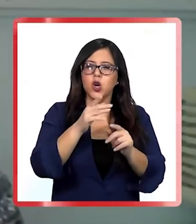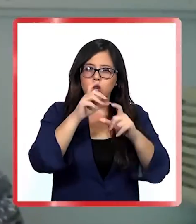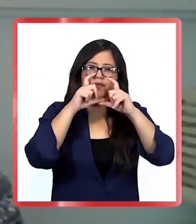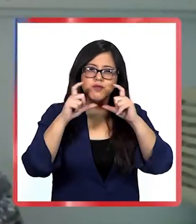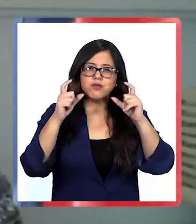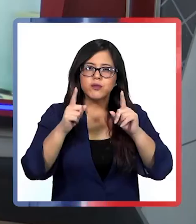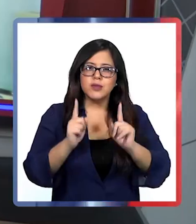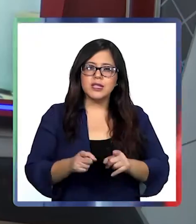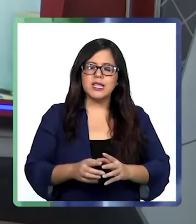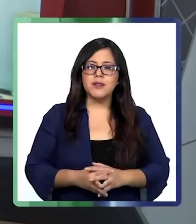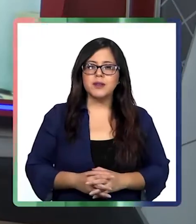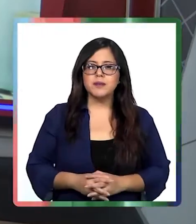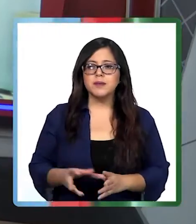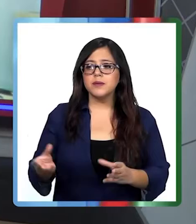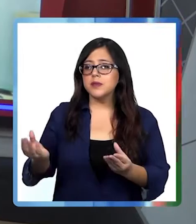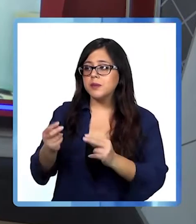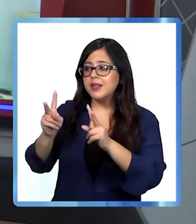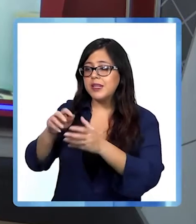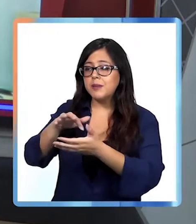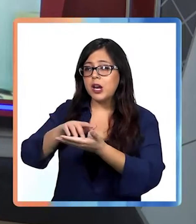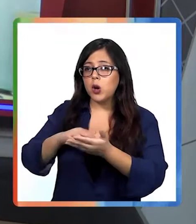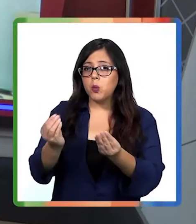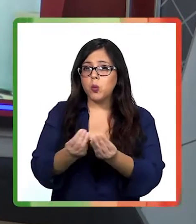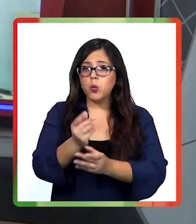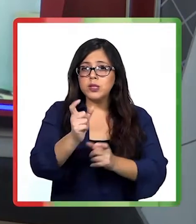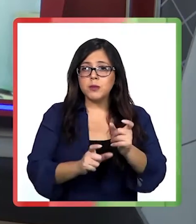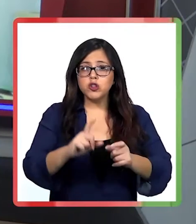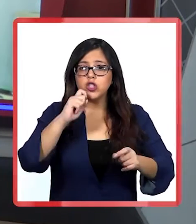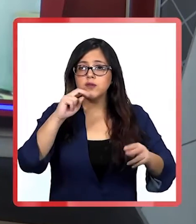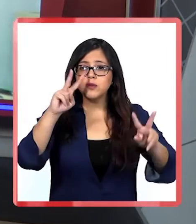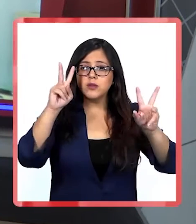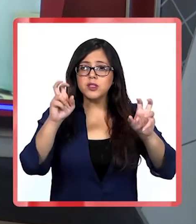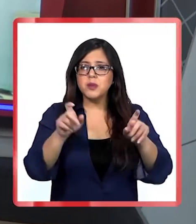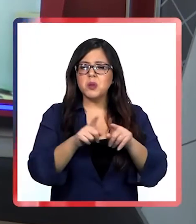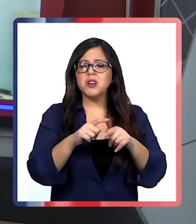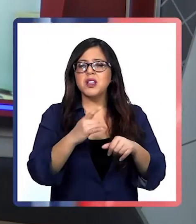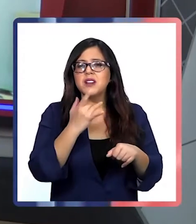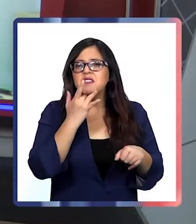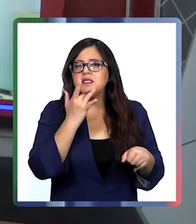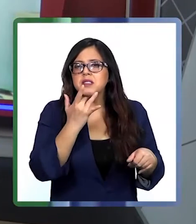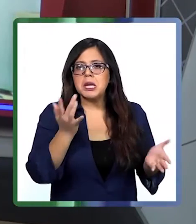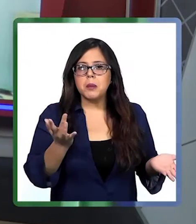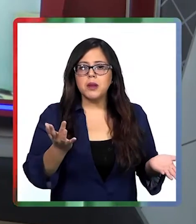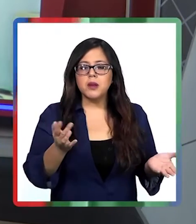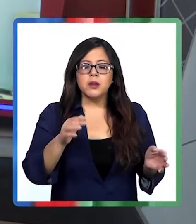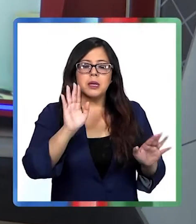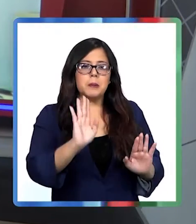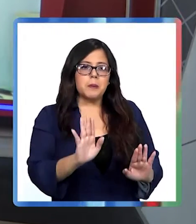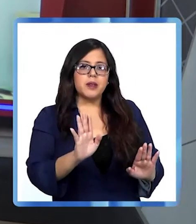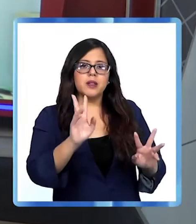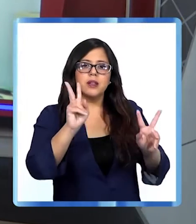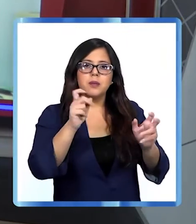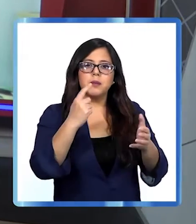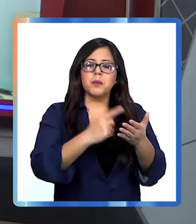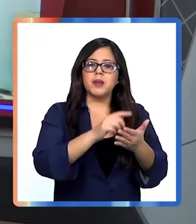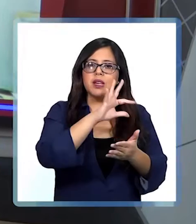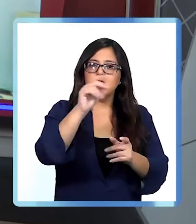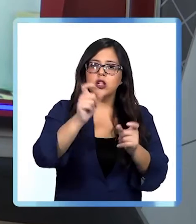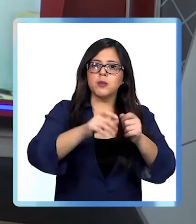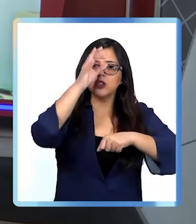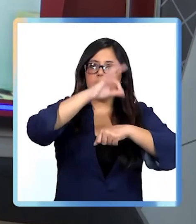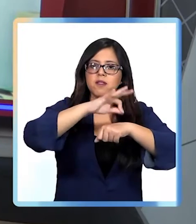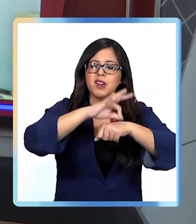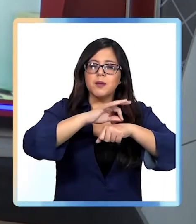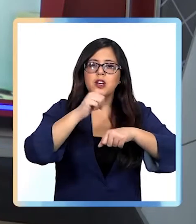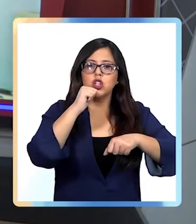mascarilla. Lo que pasa es que los cálculos que hacen muchas personas son más bien simplistas y dicen, a ver, tenemos, no sé, del orden de 1.500 contagios